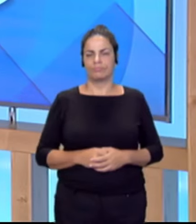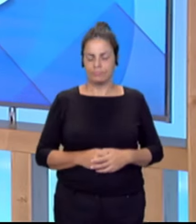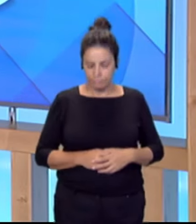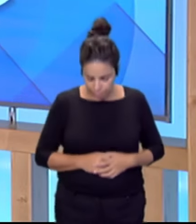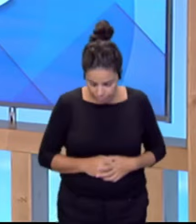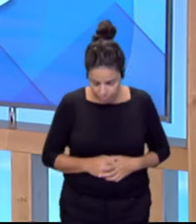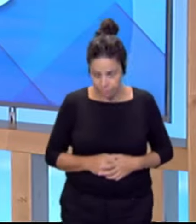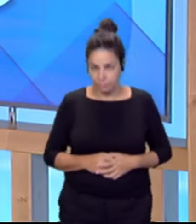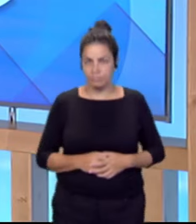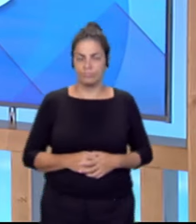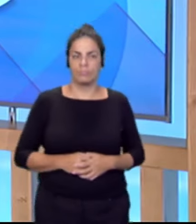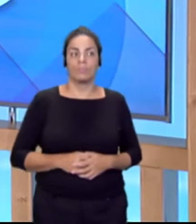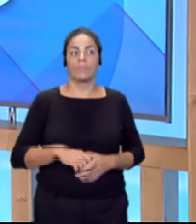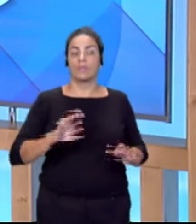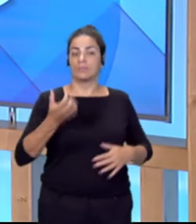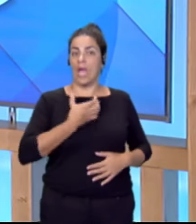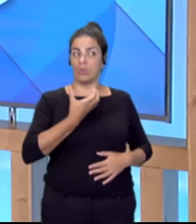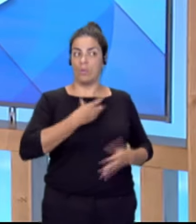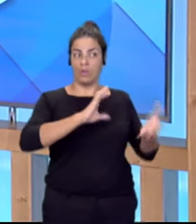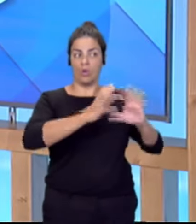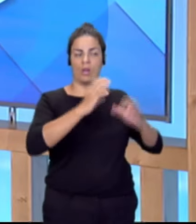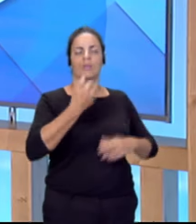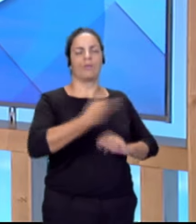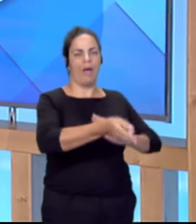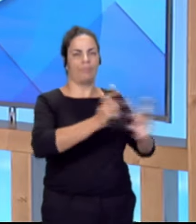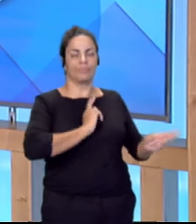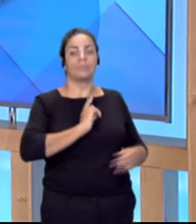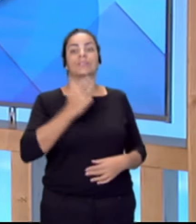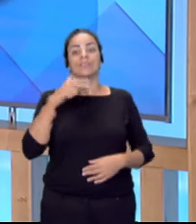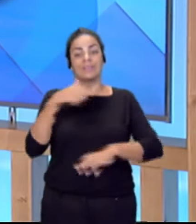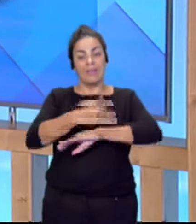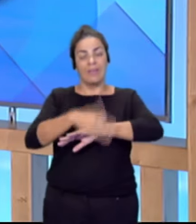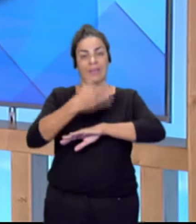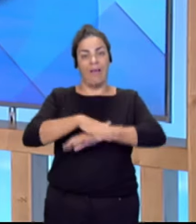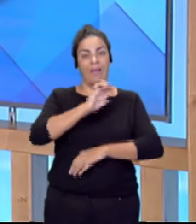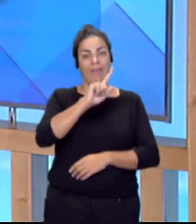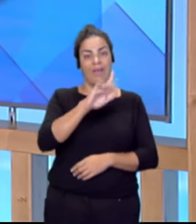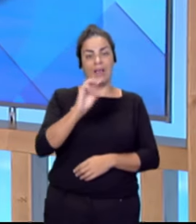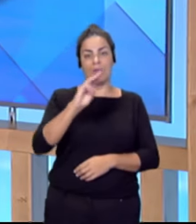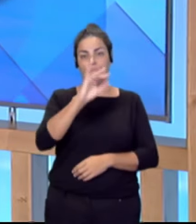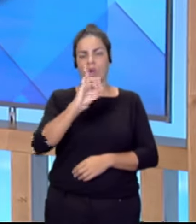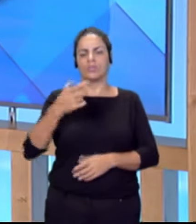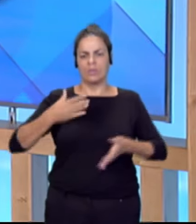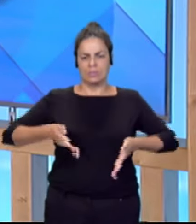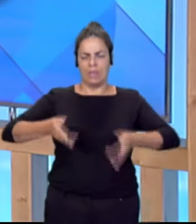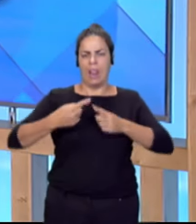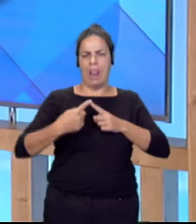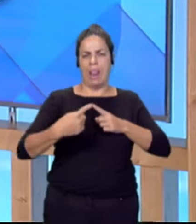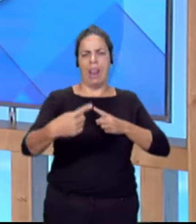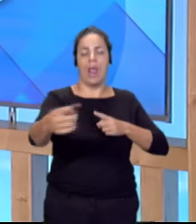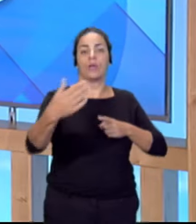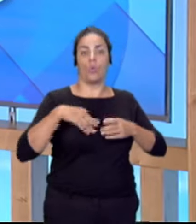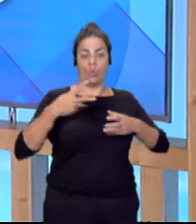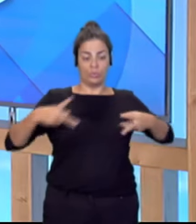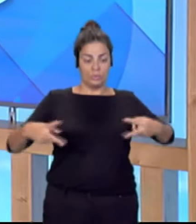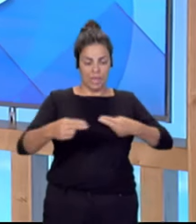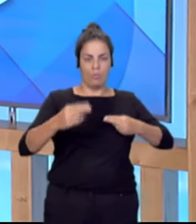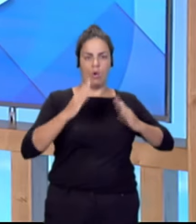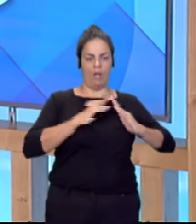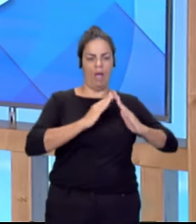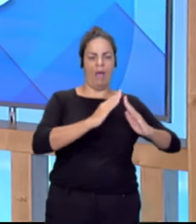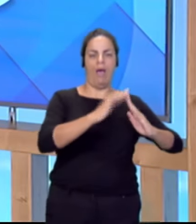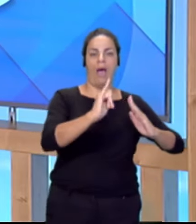Tenemos respuesta del Ayuntamiento de Granadilla. La calle El Pozo es una vía larga con un tramo urbanizado con viviendas y luego